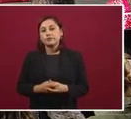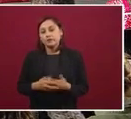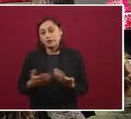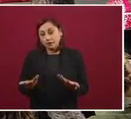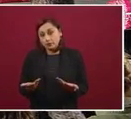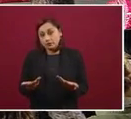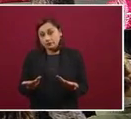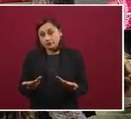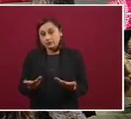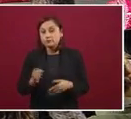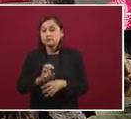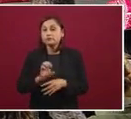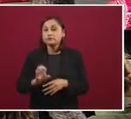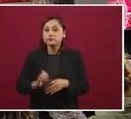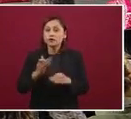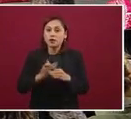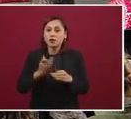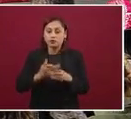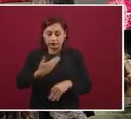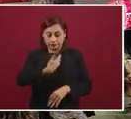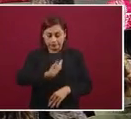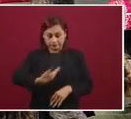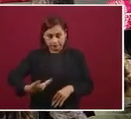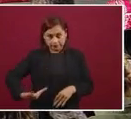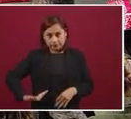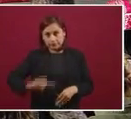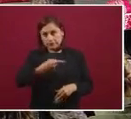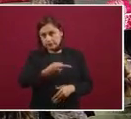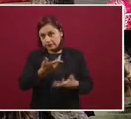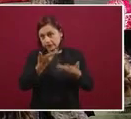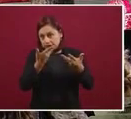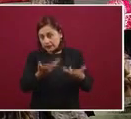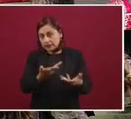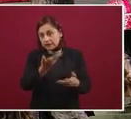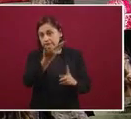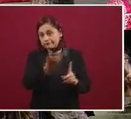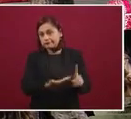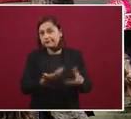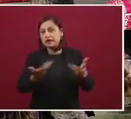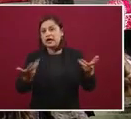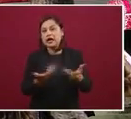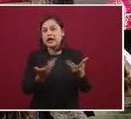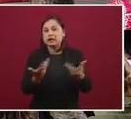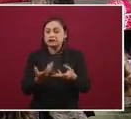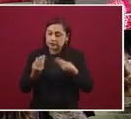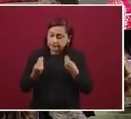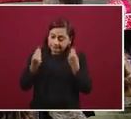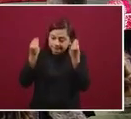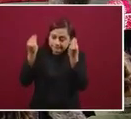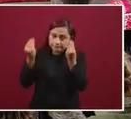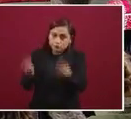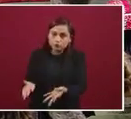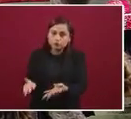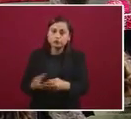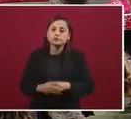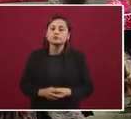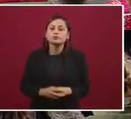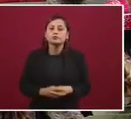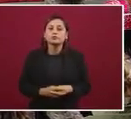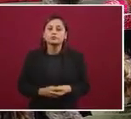a hacer el señor presidente proceder a hacer la entrega de estos recursos y siempre bajo el lema de